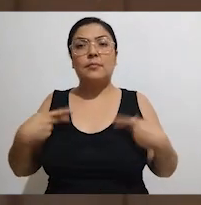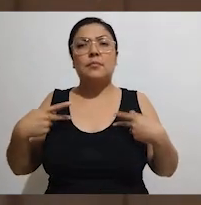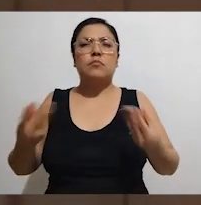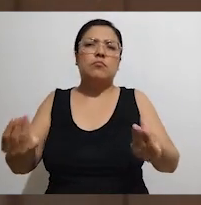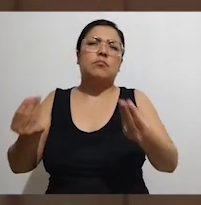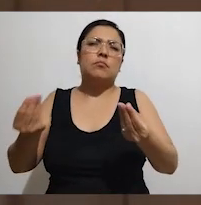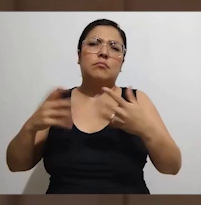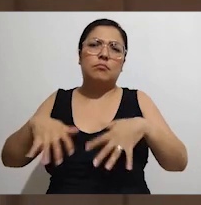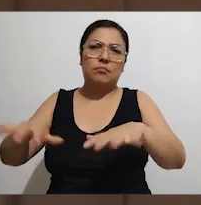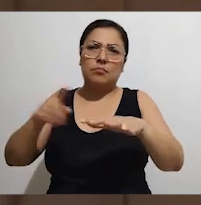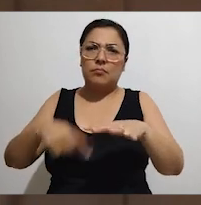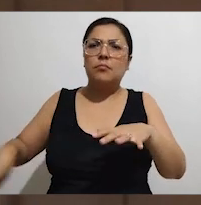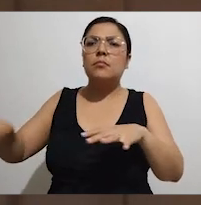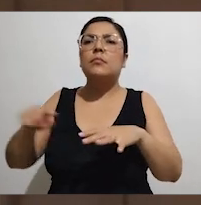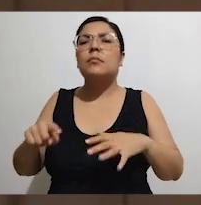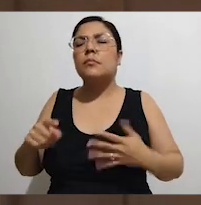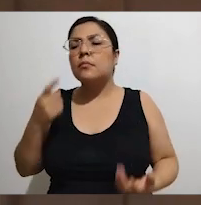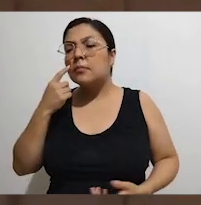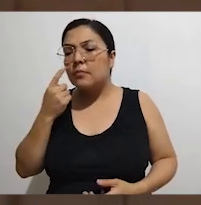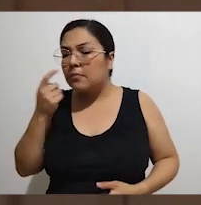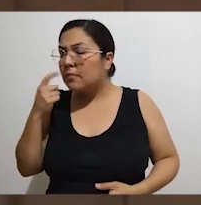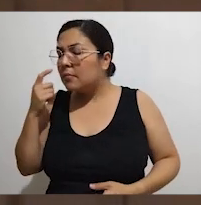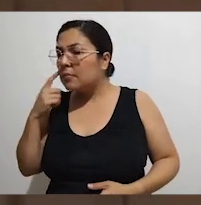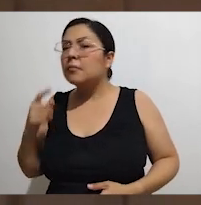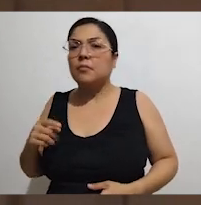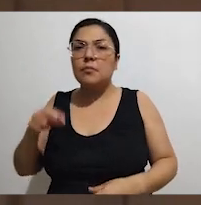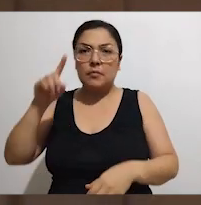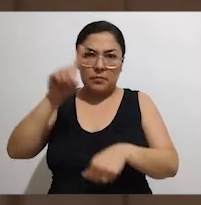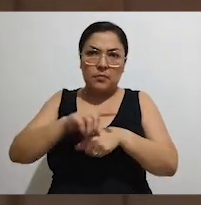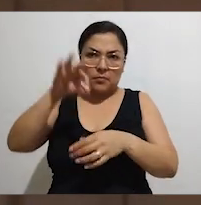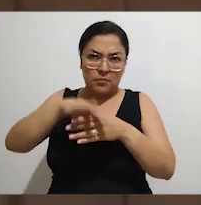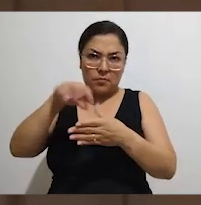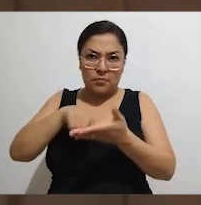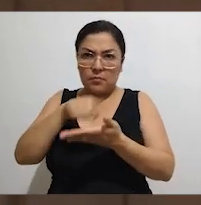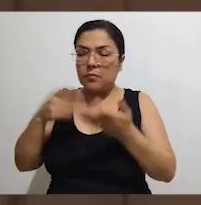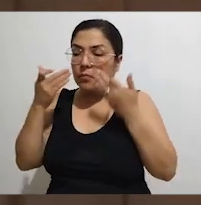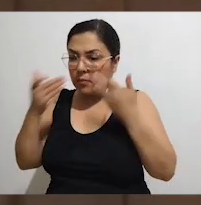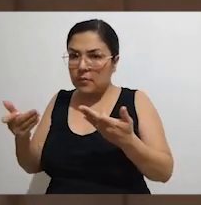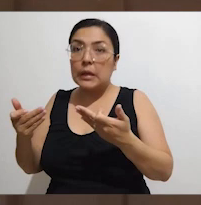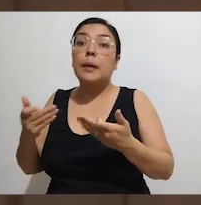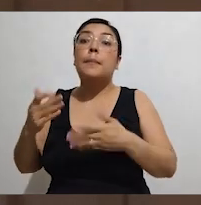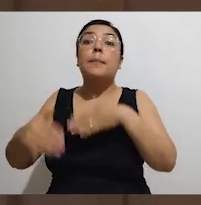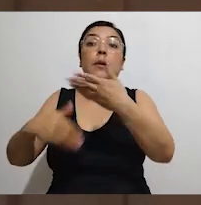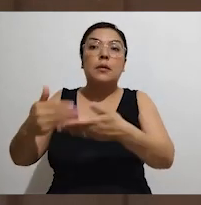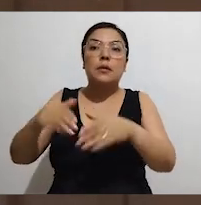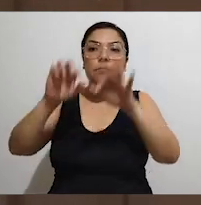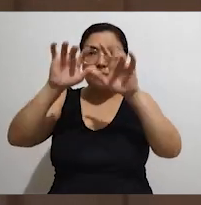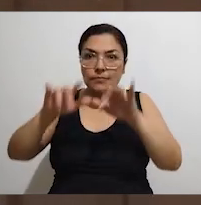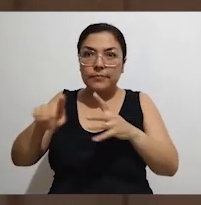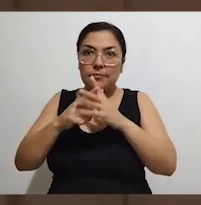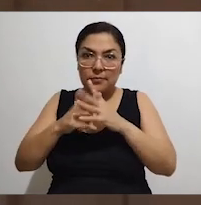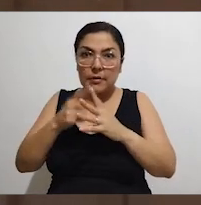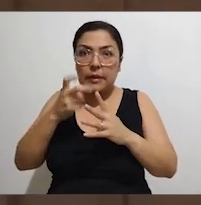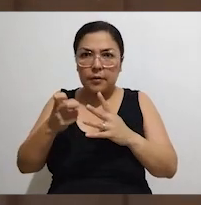jornada, pero otros se quedaron inclusive para asistir a cómputos distritales y municipales en diversos puntos de la de la entidad. La